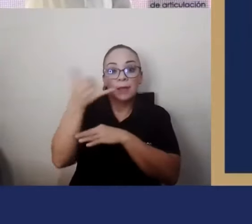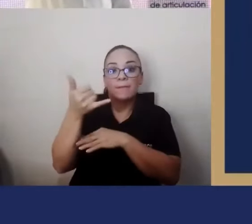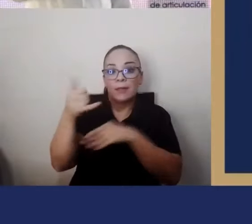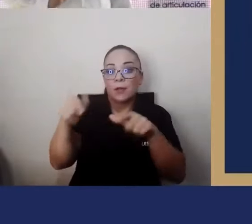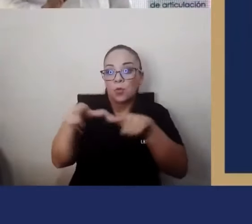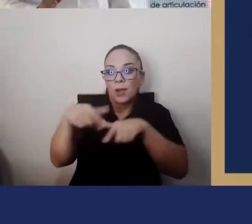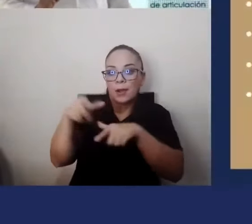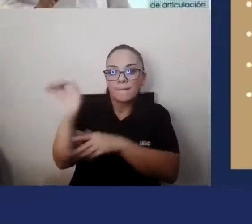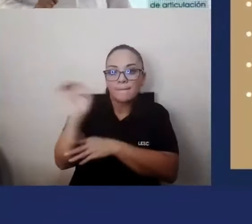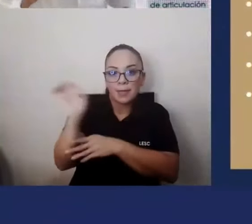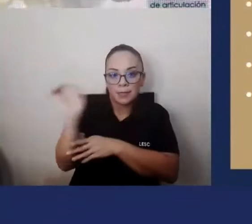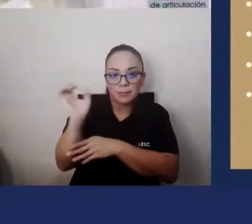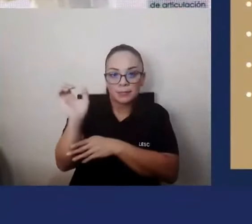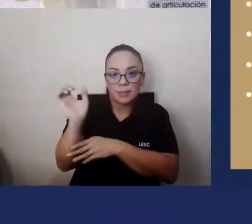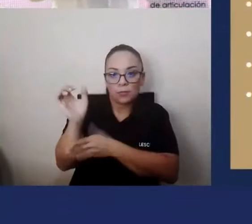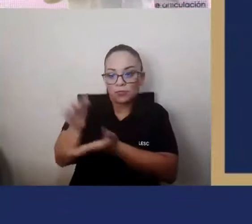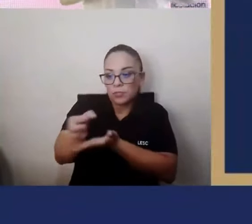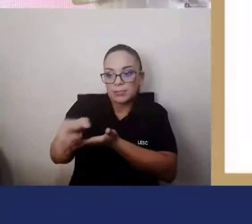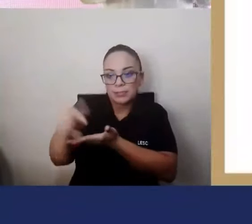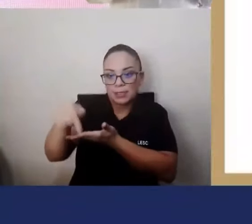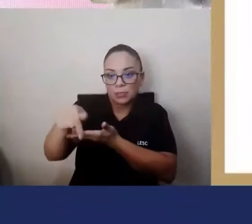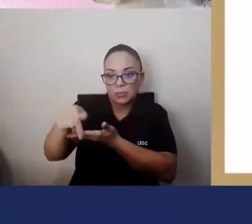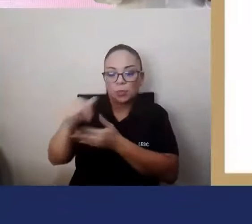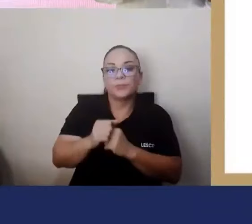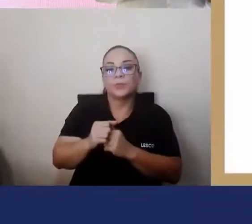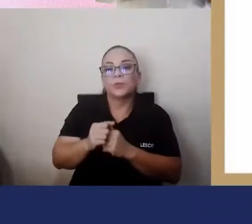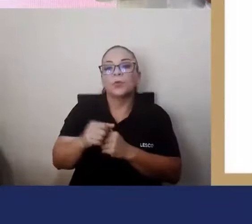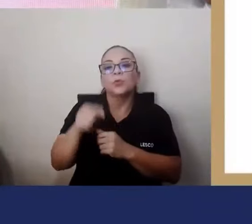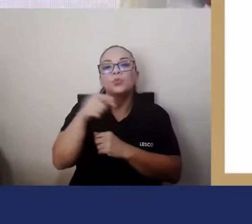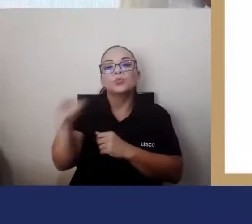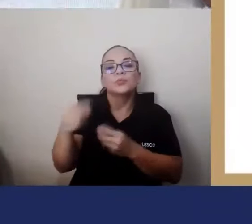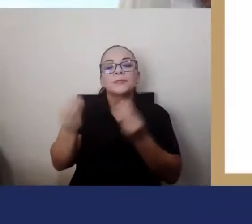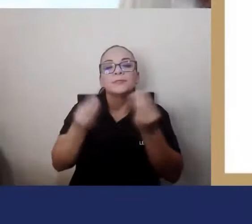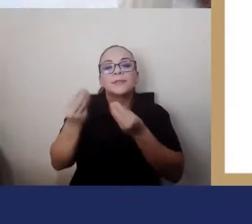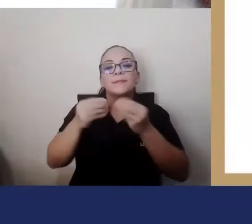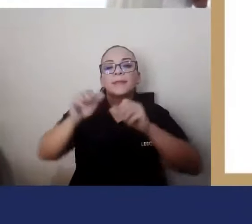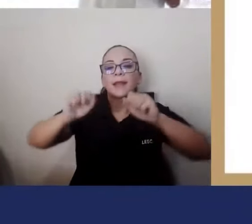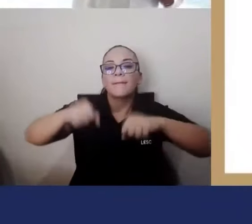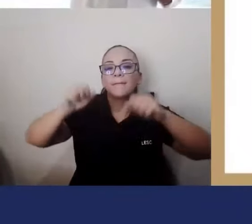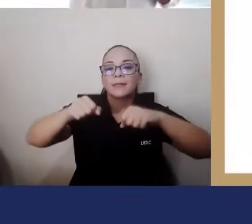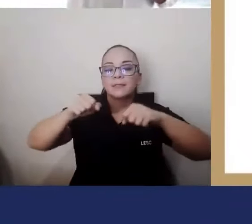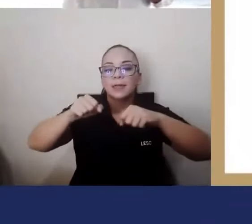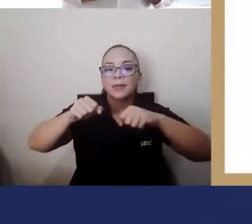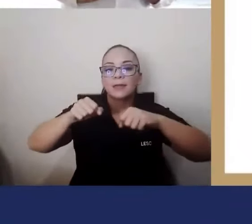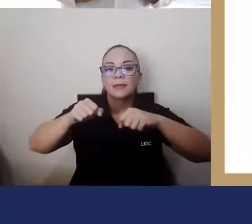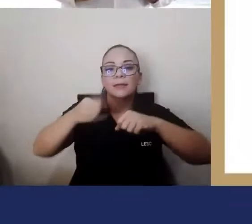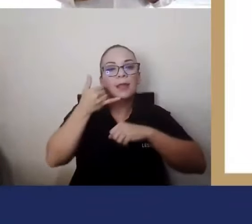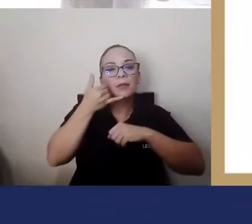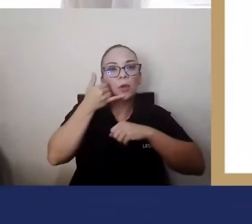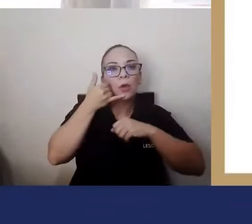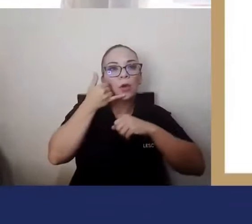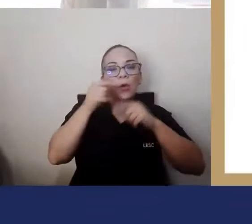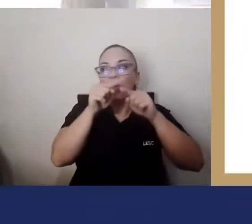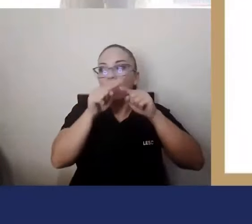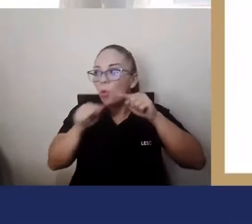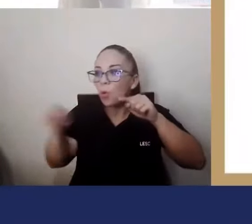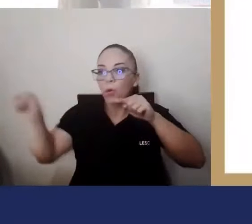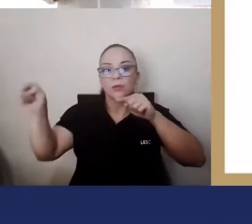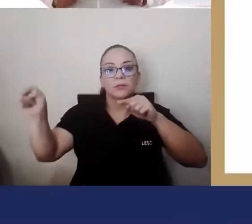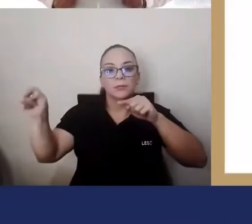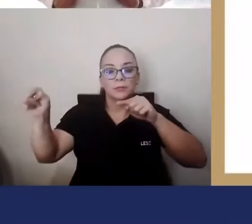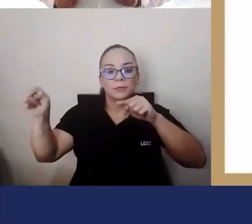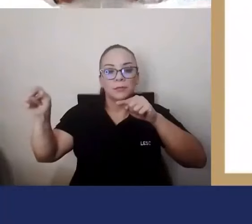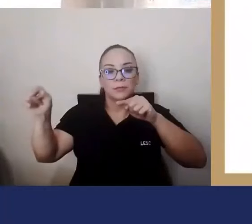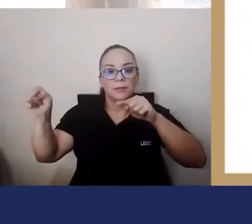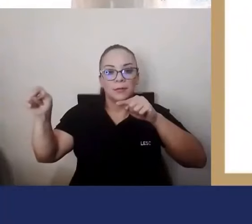un distrito concreto, ustedes van a tener la capacidad de teledirigir la respuesta policial, ya